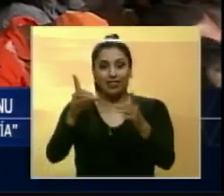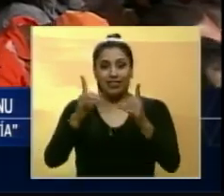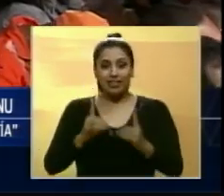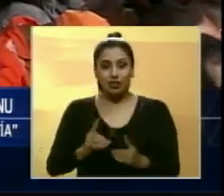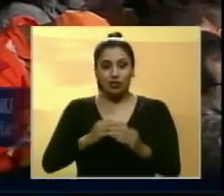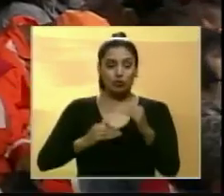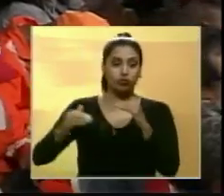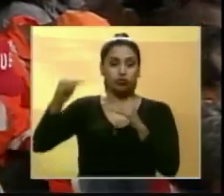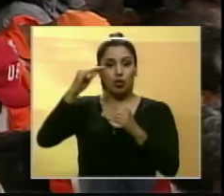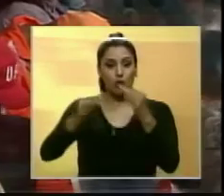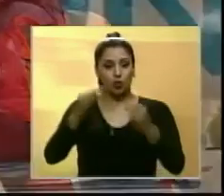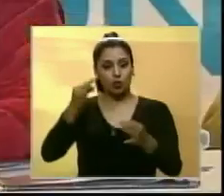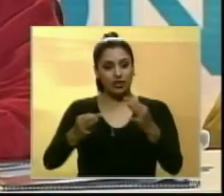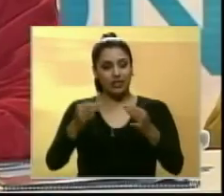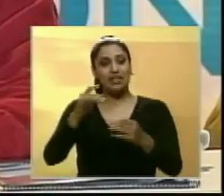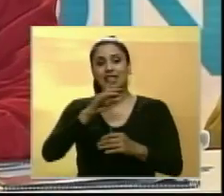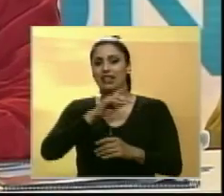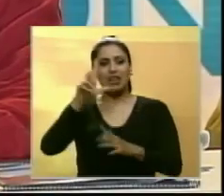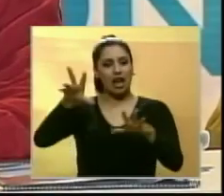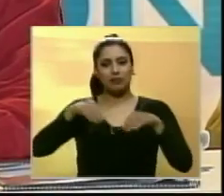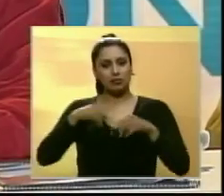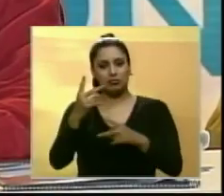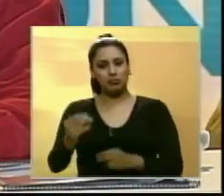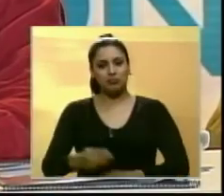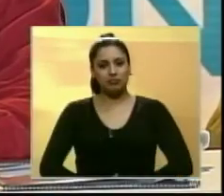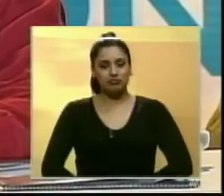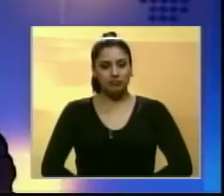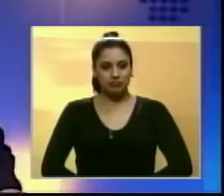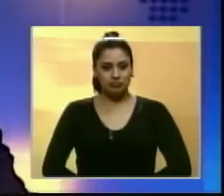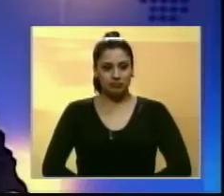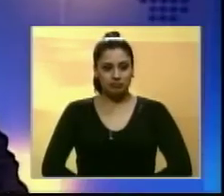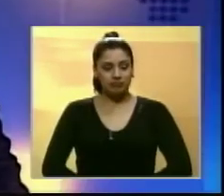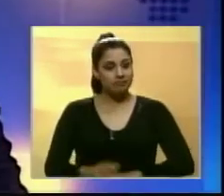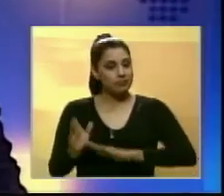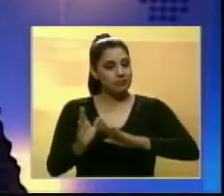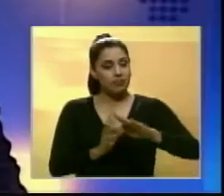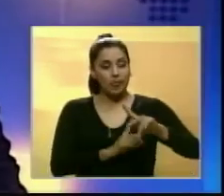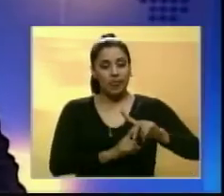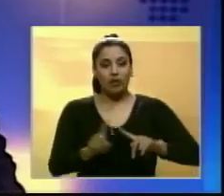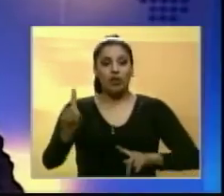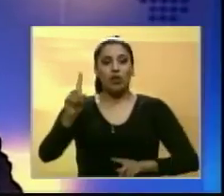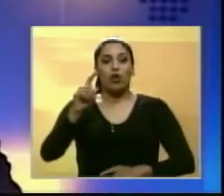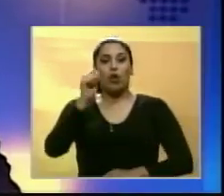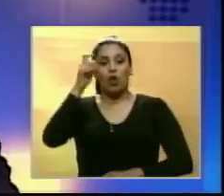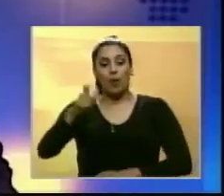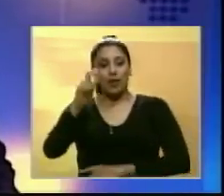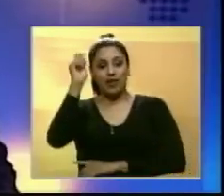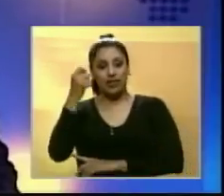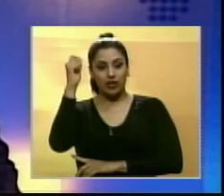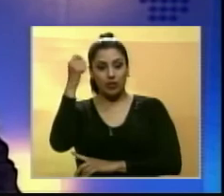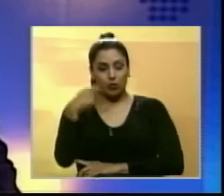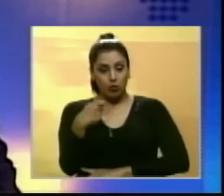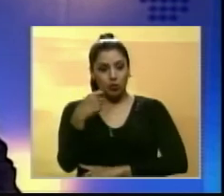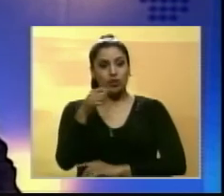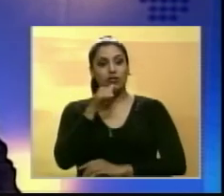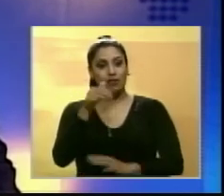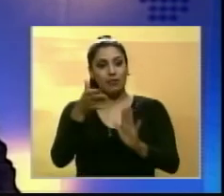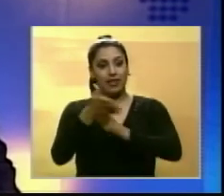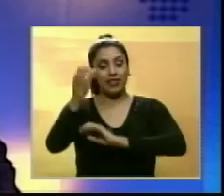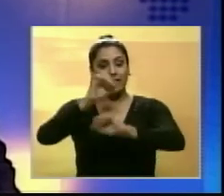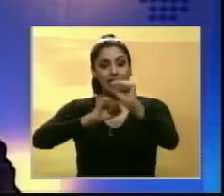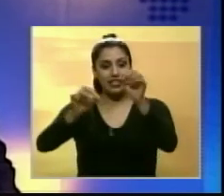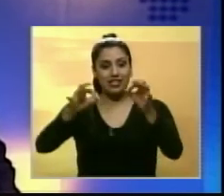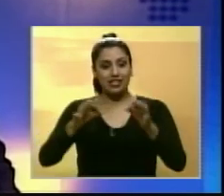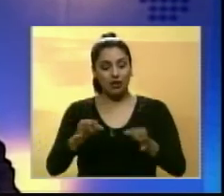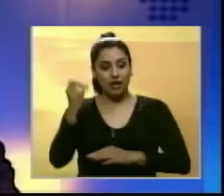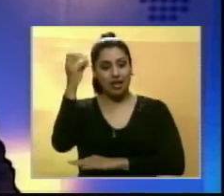del máximo tribunal es inapelable. Y el diputado Edgar Zambrano, presidente de la Comisión Permanente de Defensa y